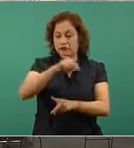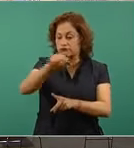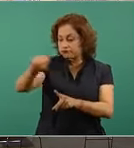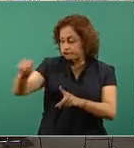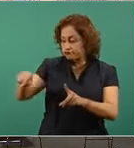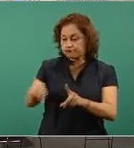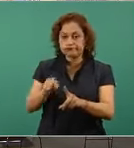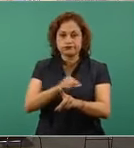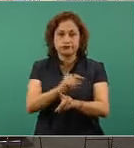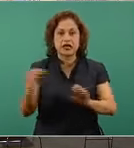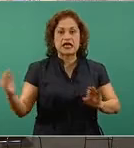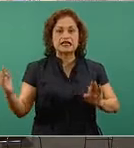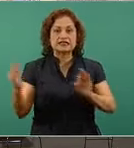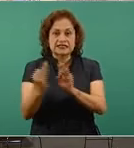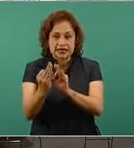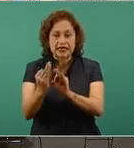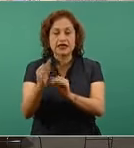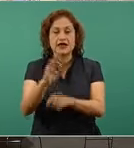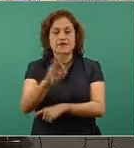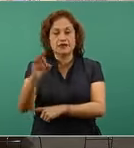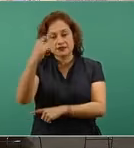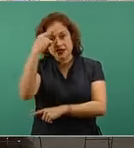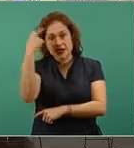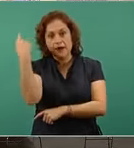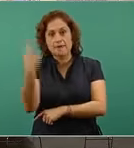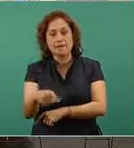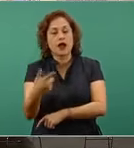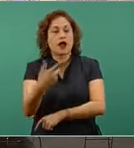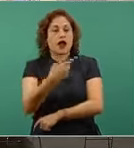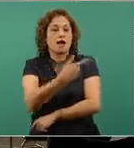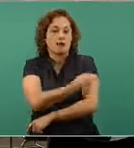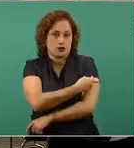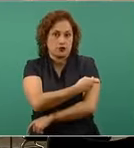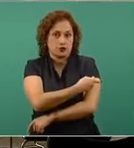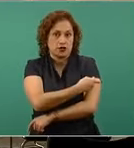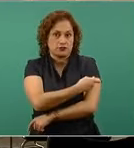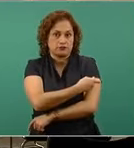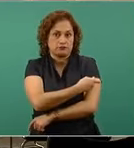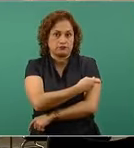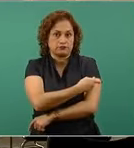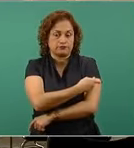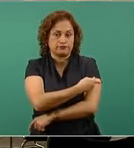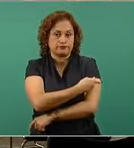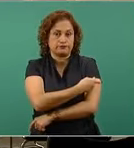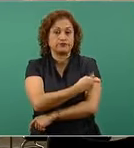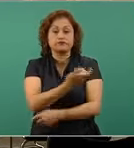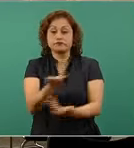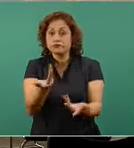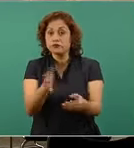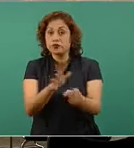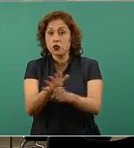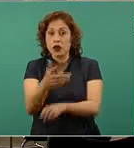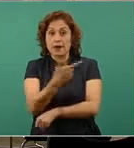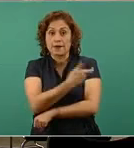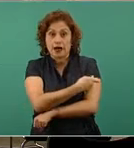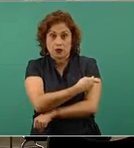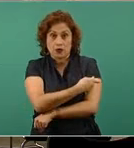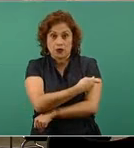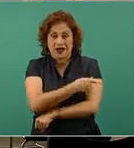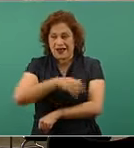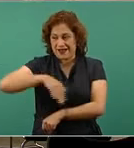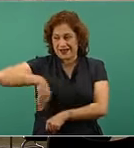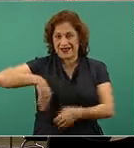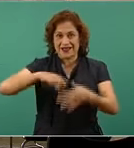las siguientes pocas semanas, con las vacunas que precisamente hemos estado